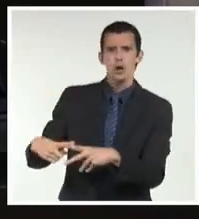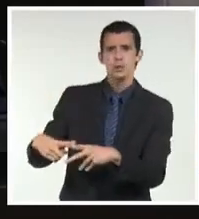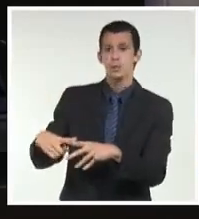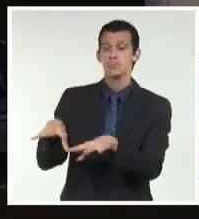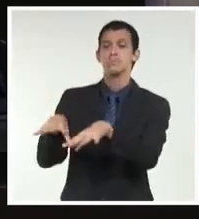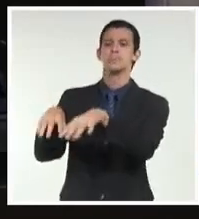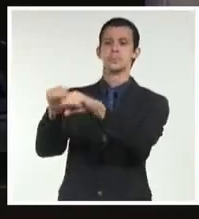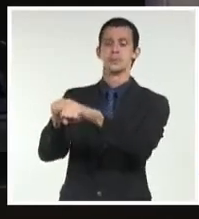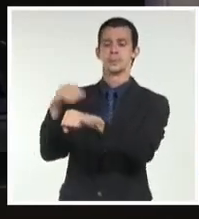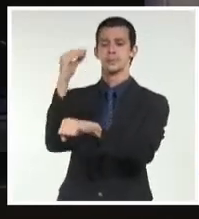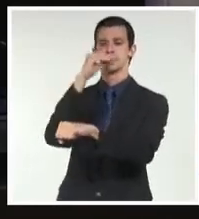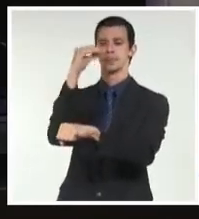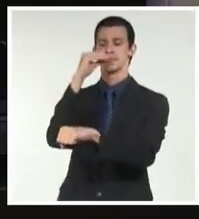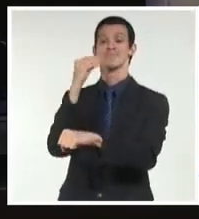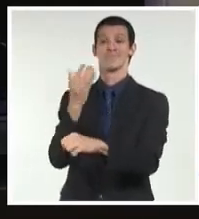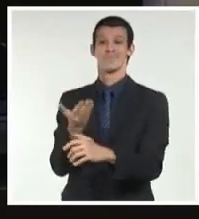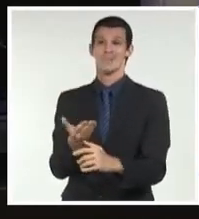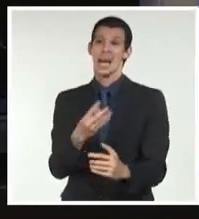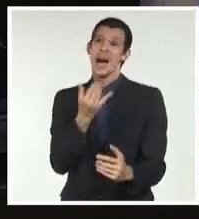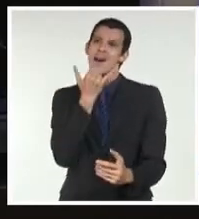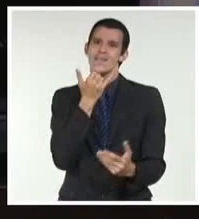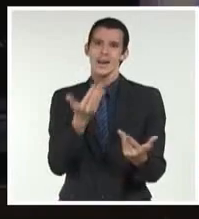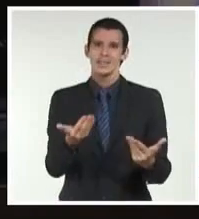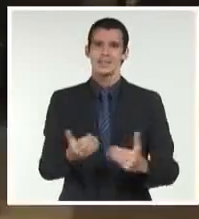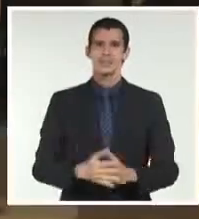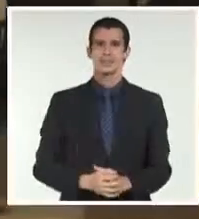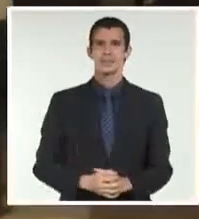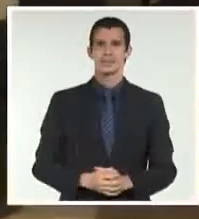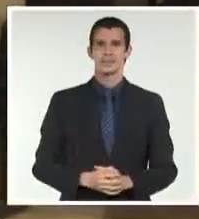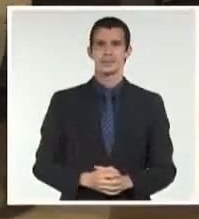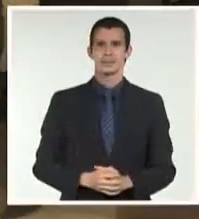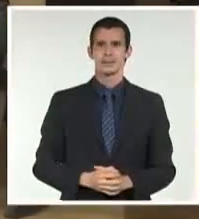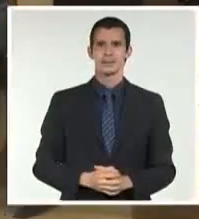lograr que se afecte lo menos posible la carga